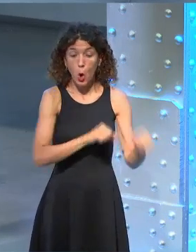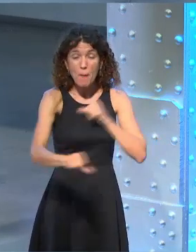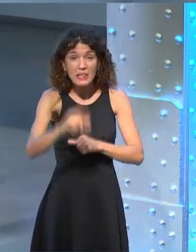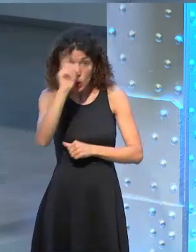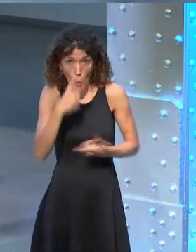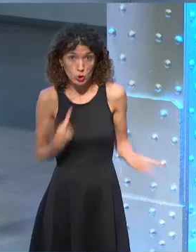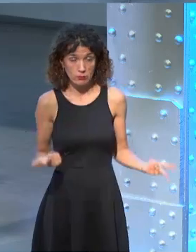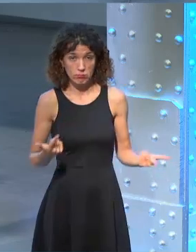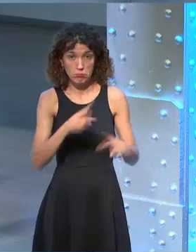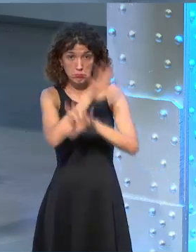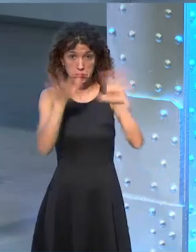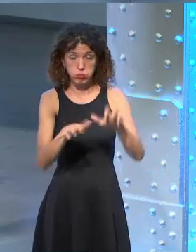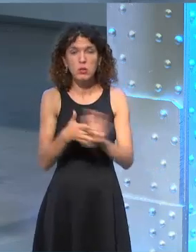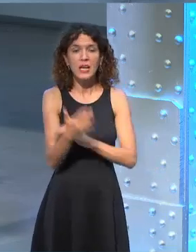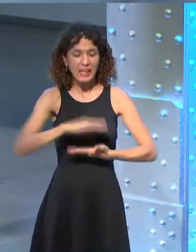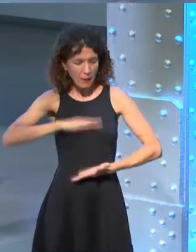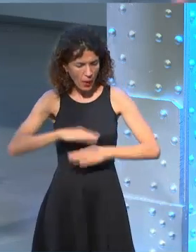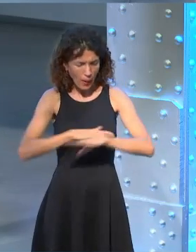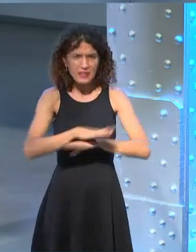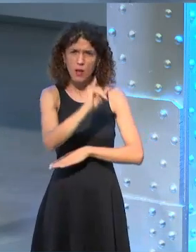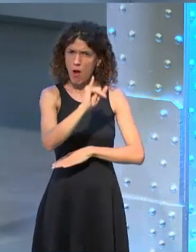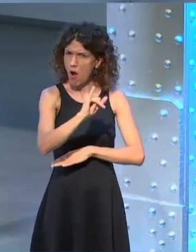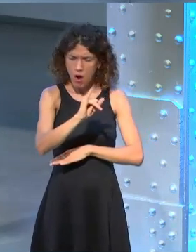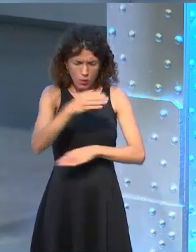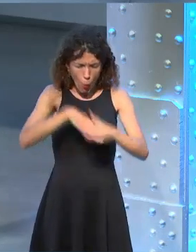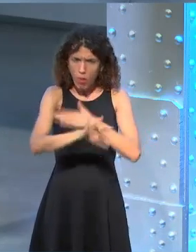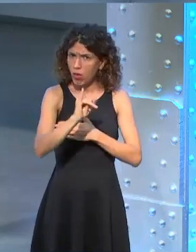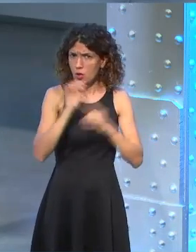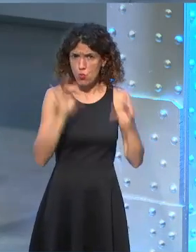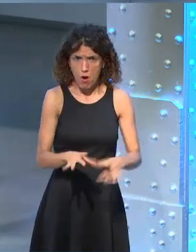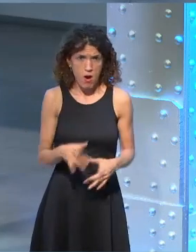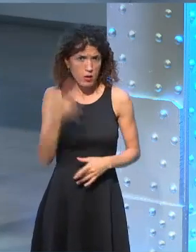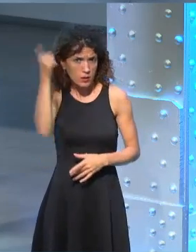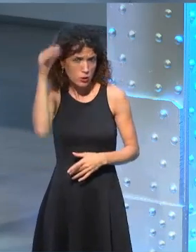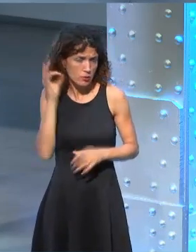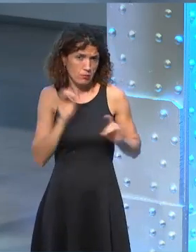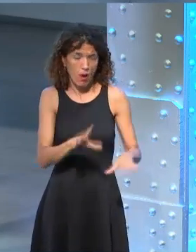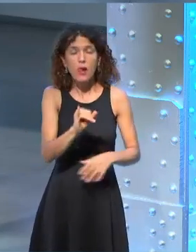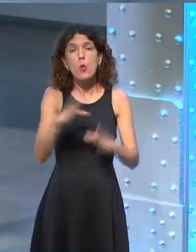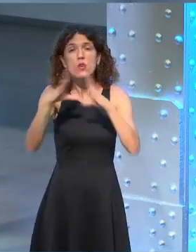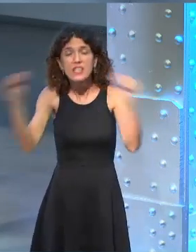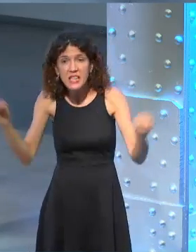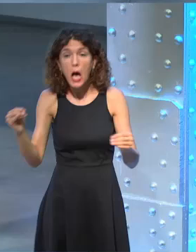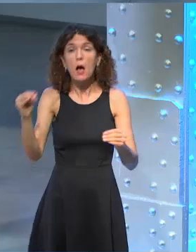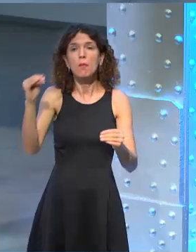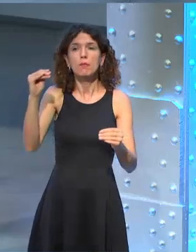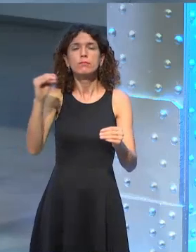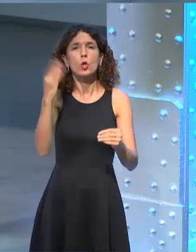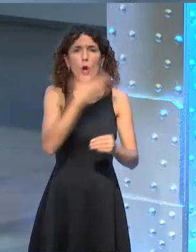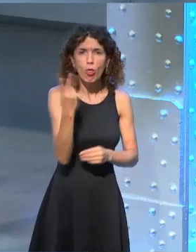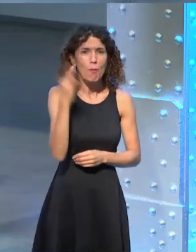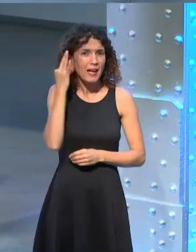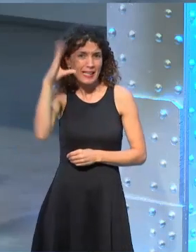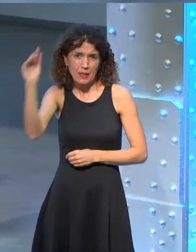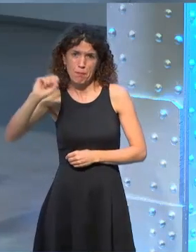ahí, es decir, que las capacidades de base están ahí, como bien has dicho, Ángela, ¿no? Pero en la universidad más listas y en los colegios también.